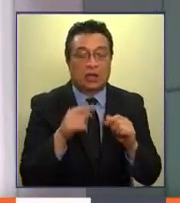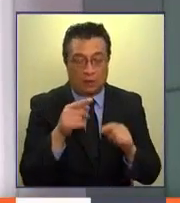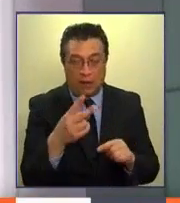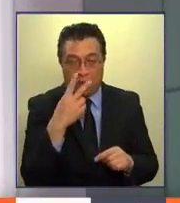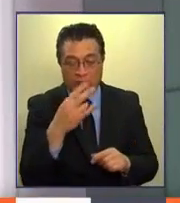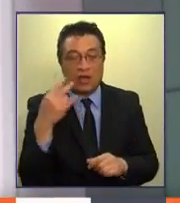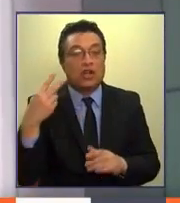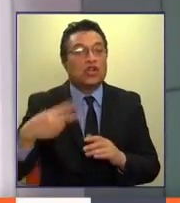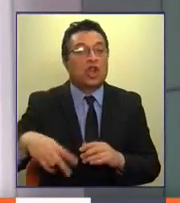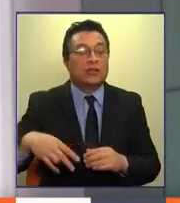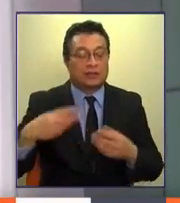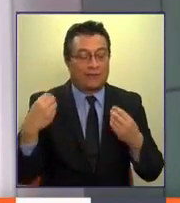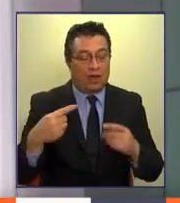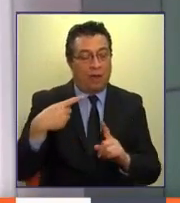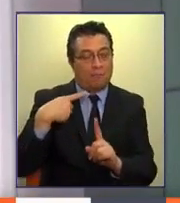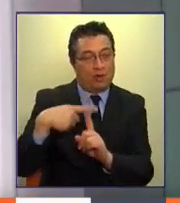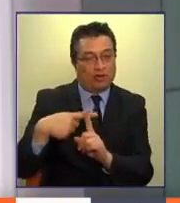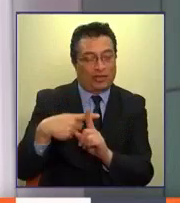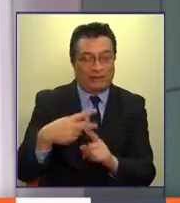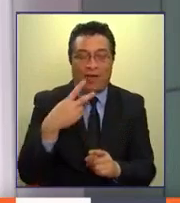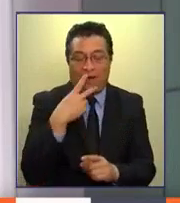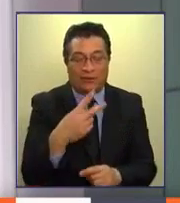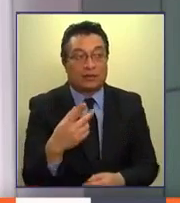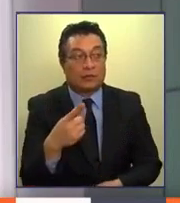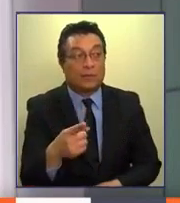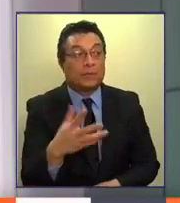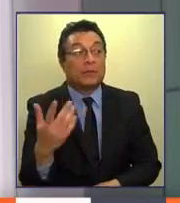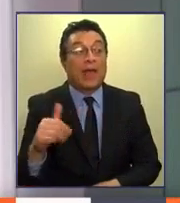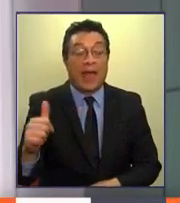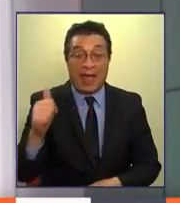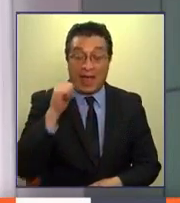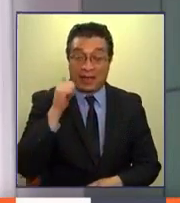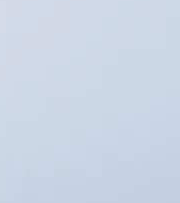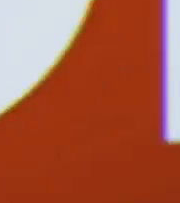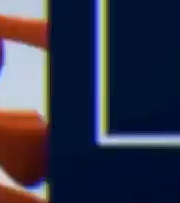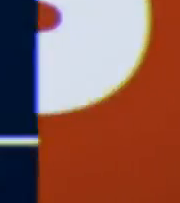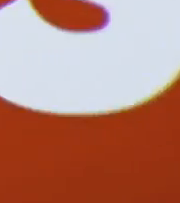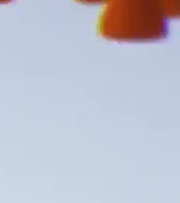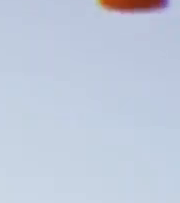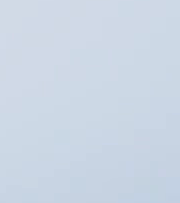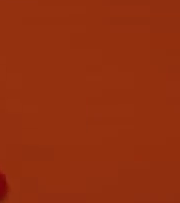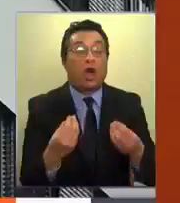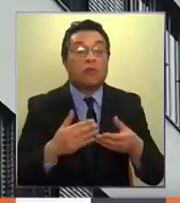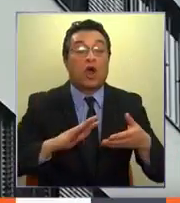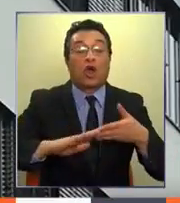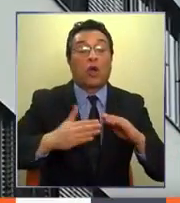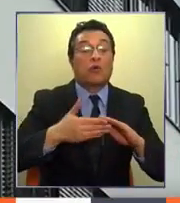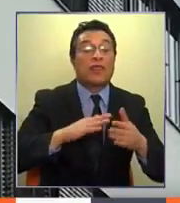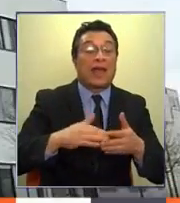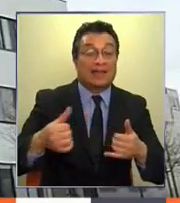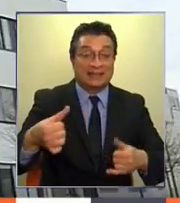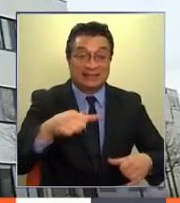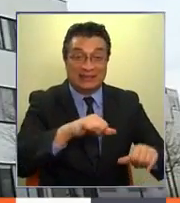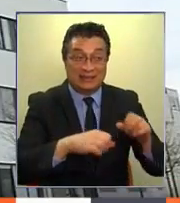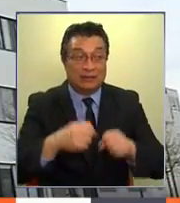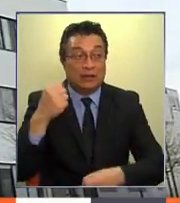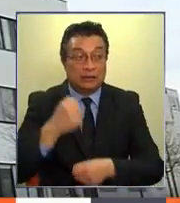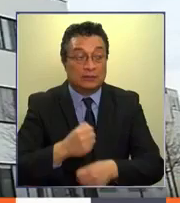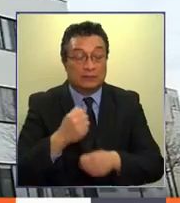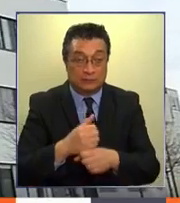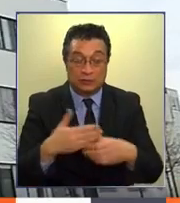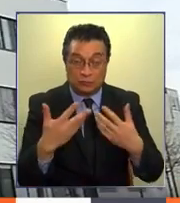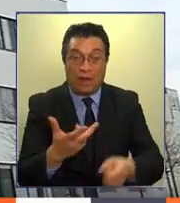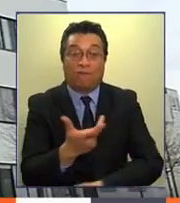noticias alentadoras. Tú lo adelantabas, Mónica, porque si ayer hablábamos de cómo la comunidad científica trabaja para dar con una vacuna,